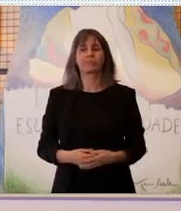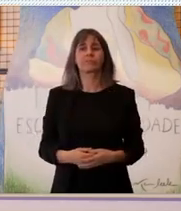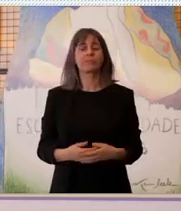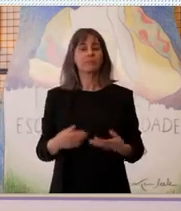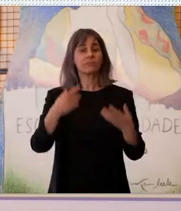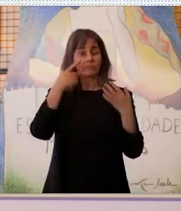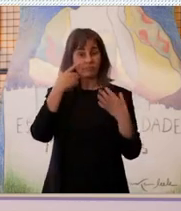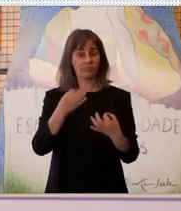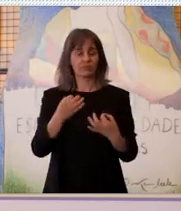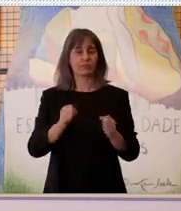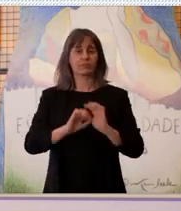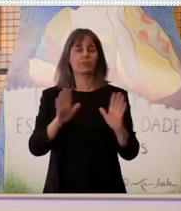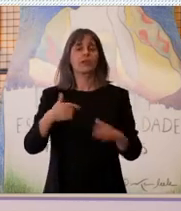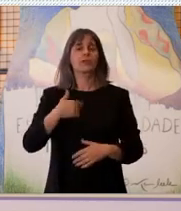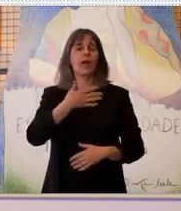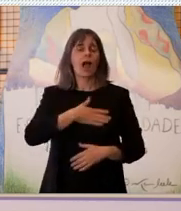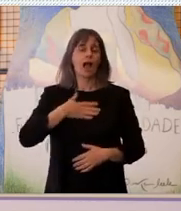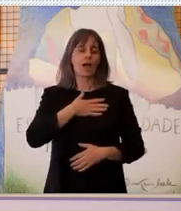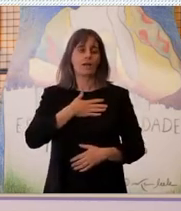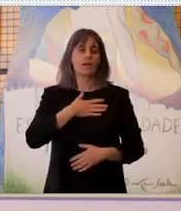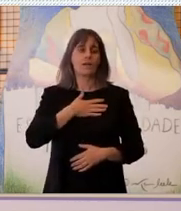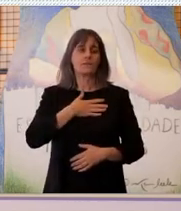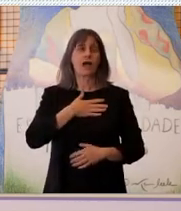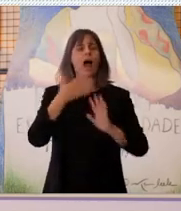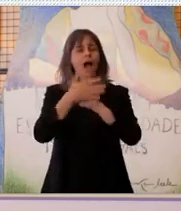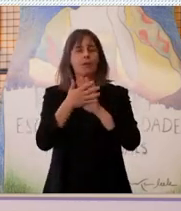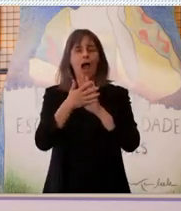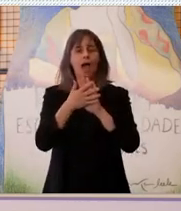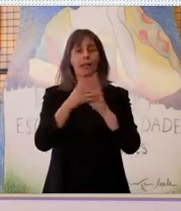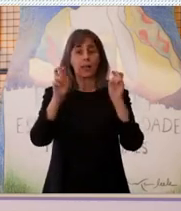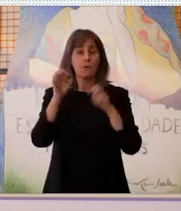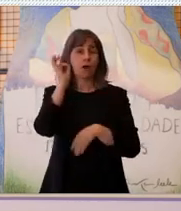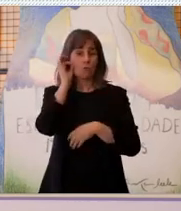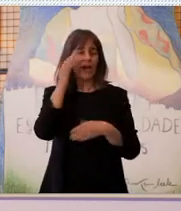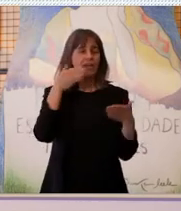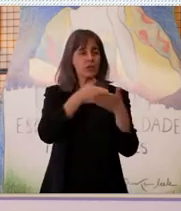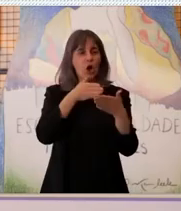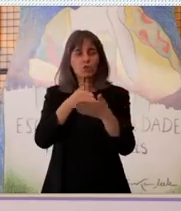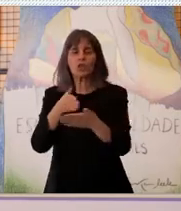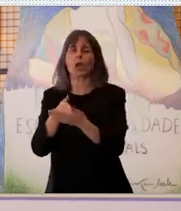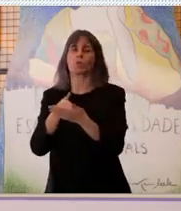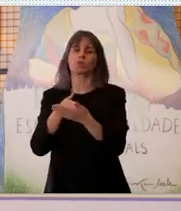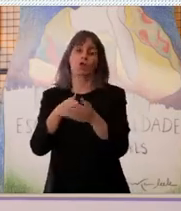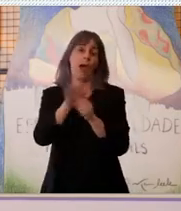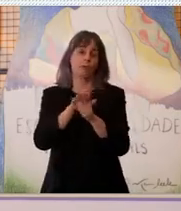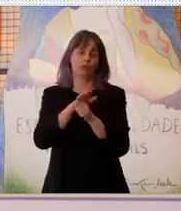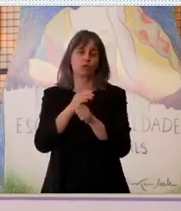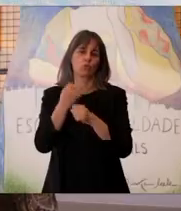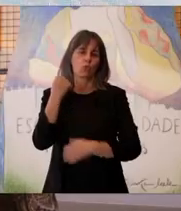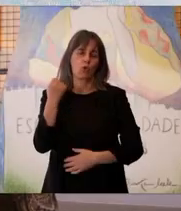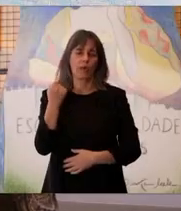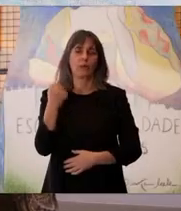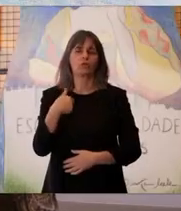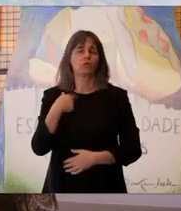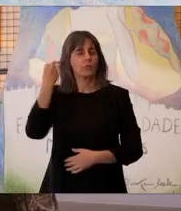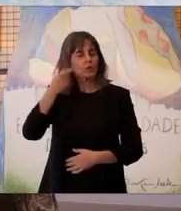claro hablar de los obstáculos que encontramos las mujeres en los ámbitos de poder Y supongo que concretamente aquí nos